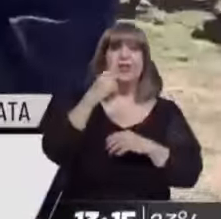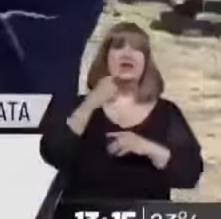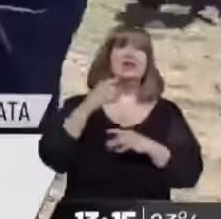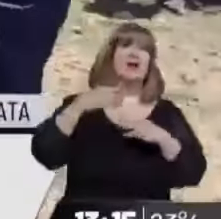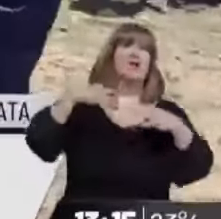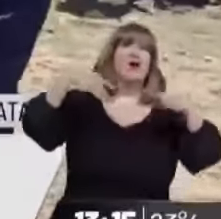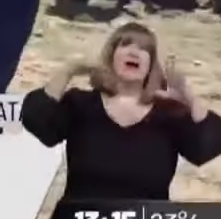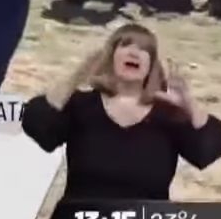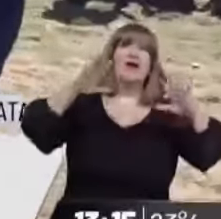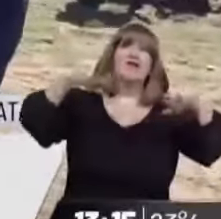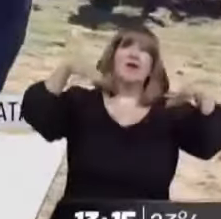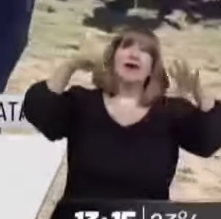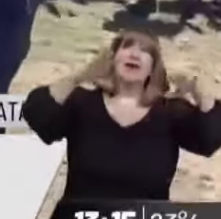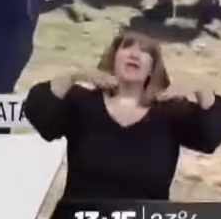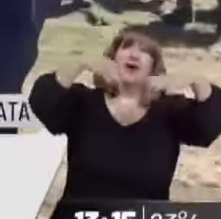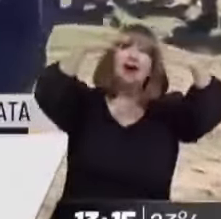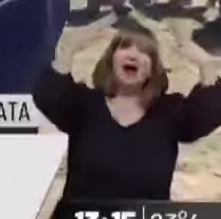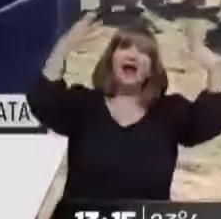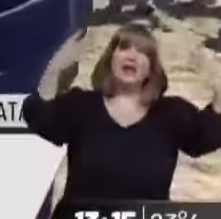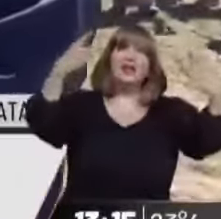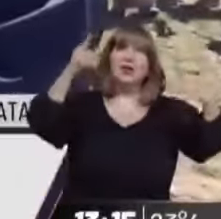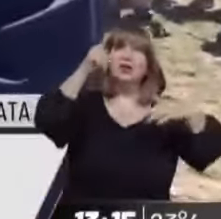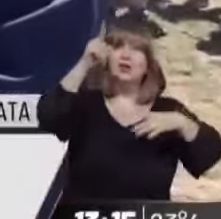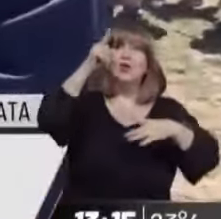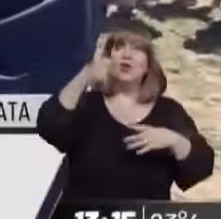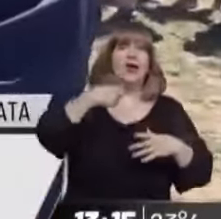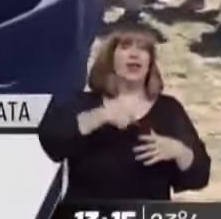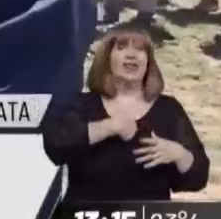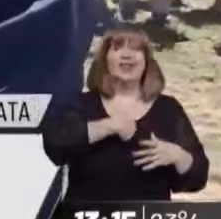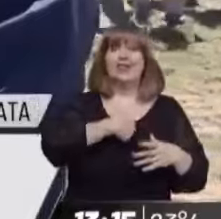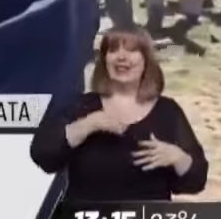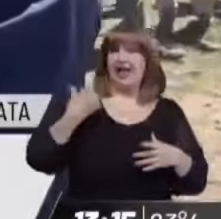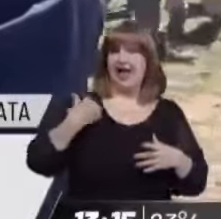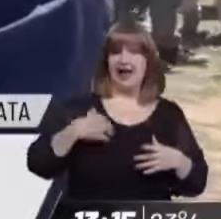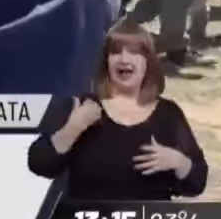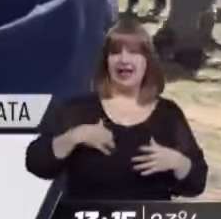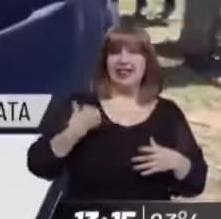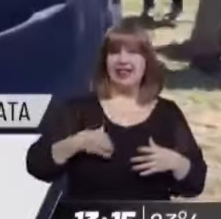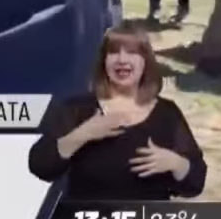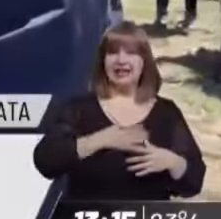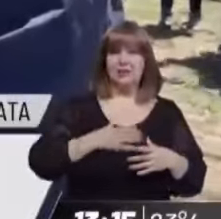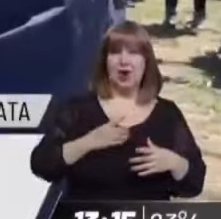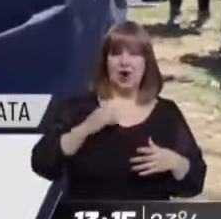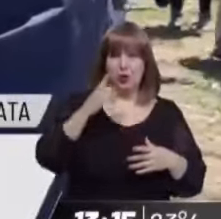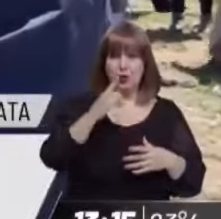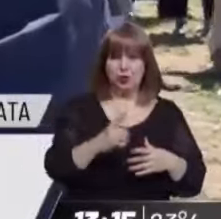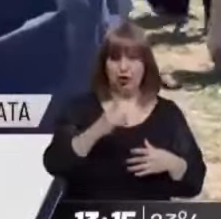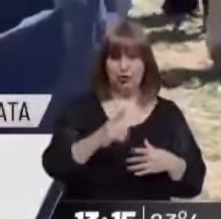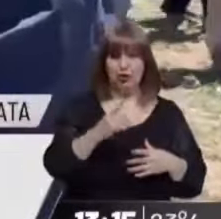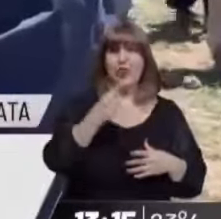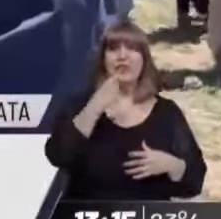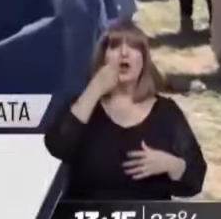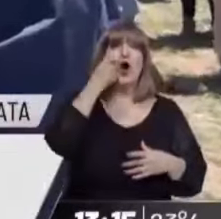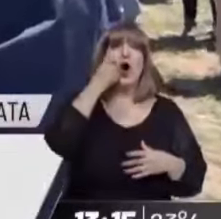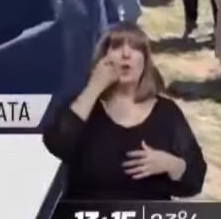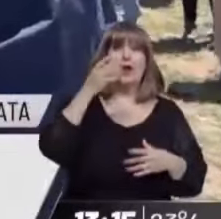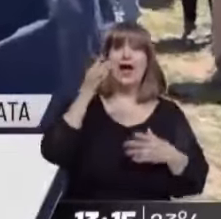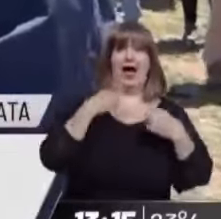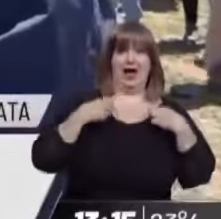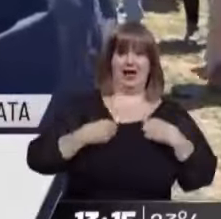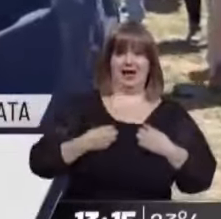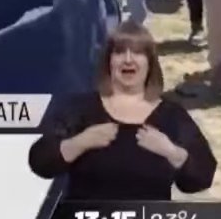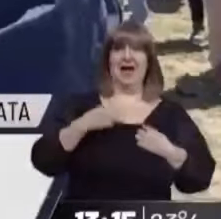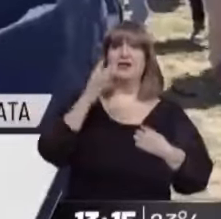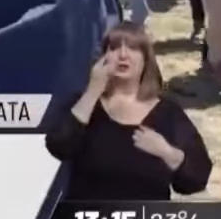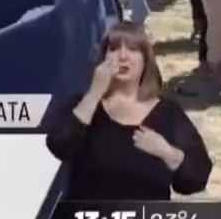Y para mí, hoy día, una bendición. Una bendición porque dejé 46 años, empecé como una salida laboral